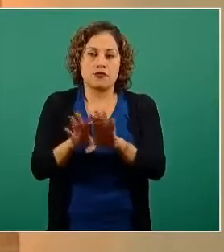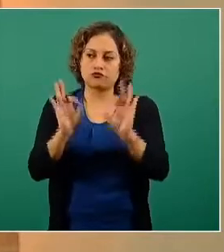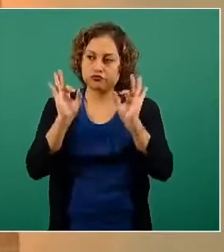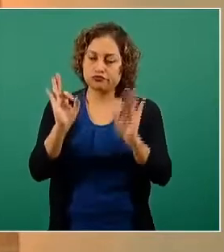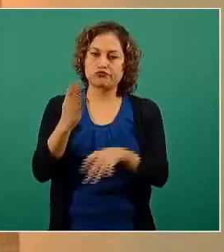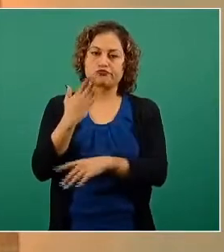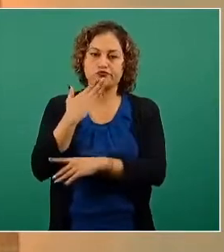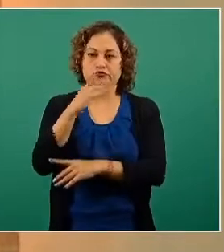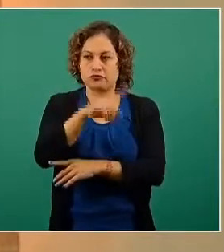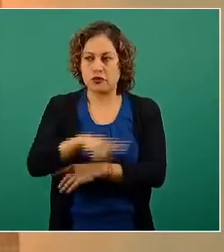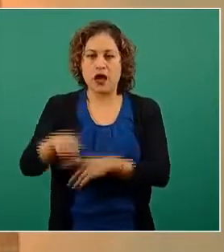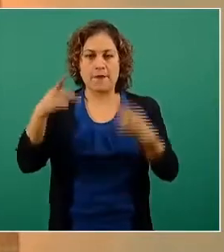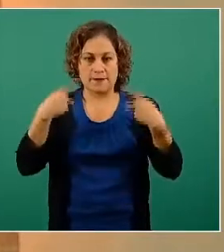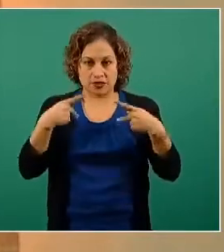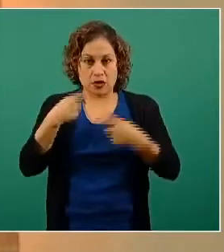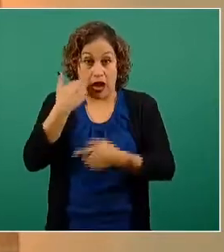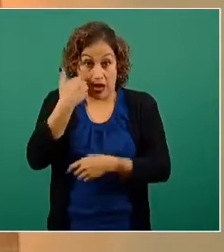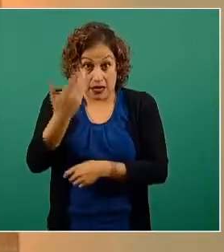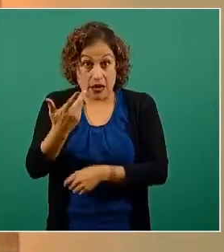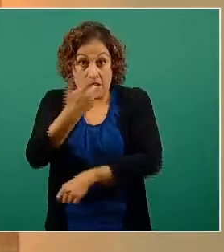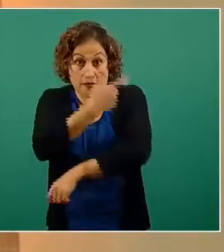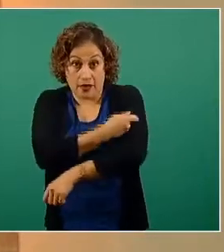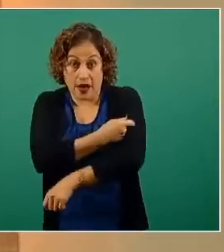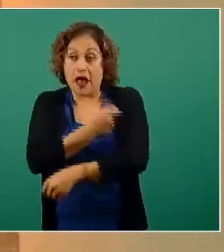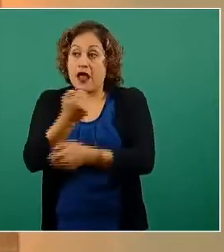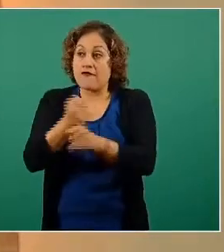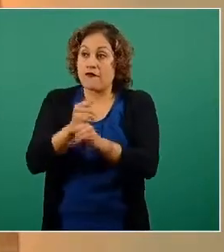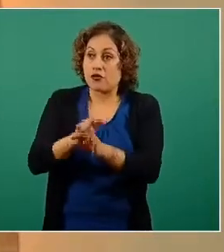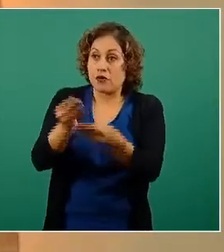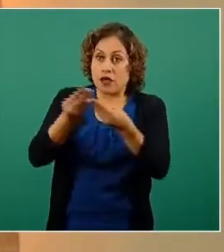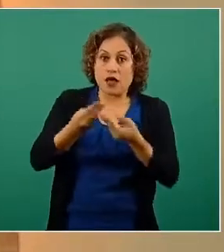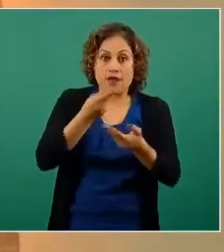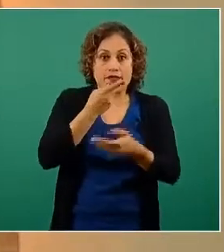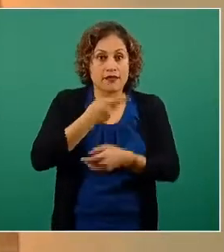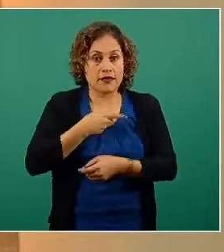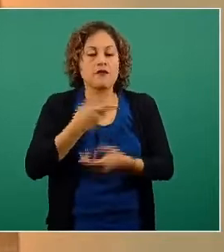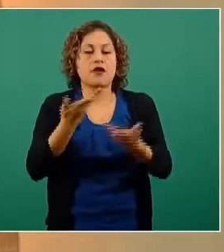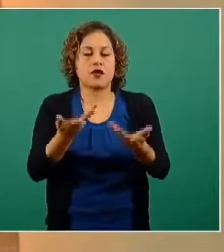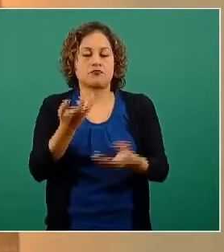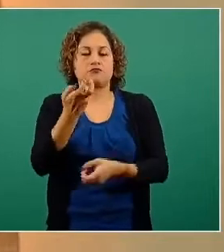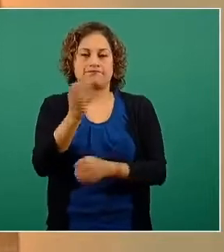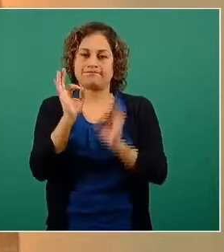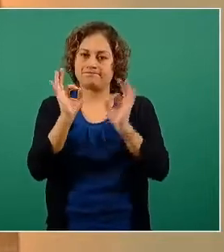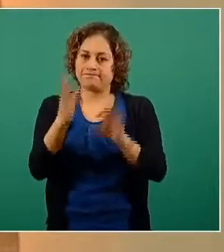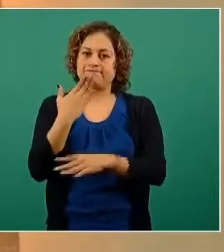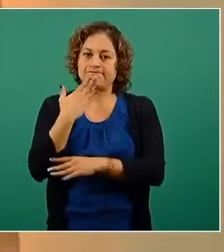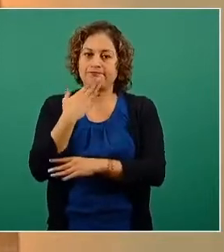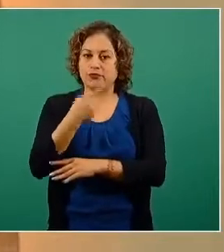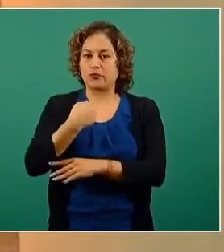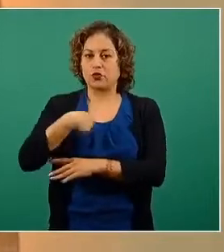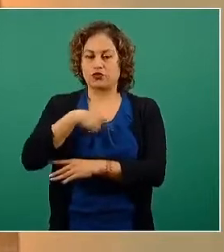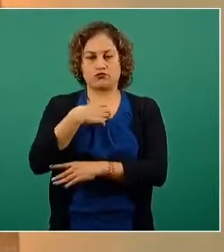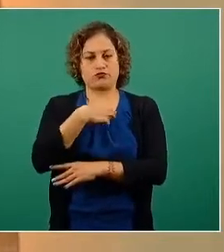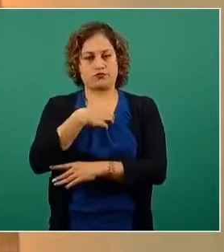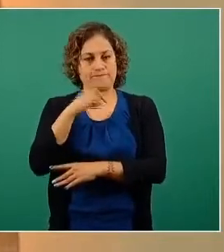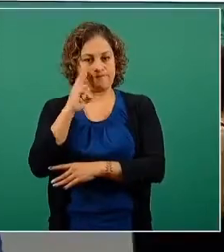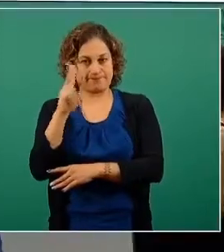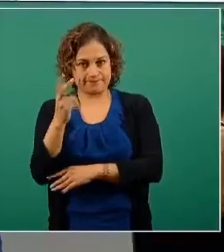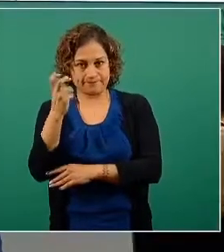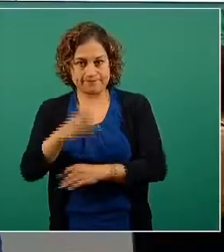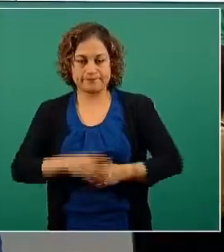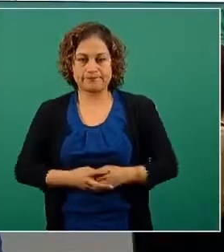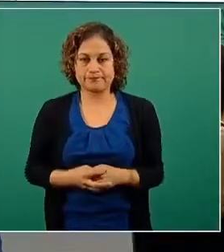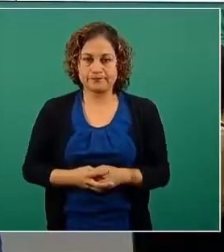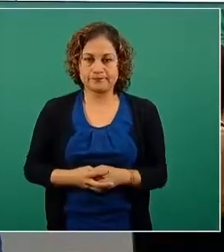estar notificada o en un momento dado ingresar en el registro del Padrón Nacional para que puedan ser llamados a vacunación.